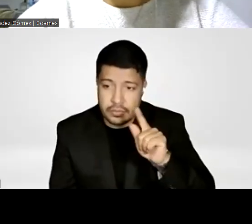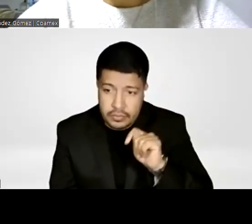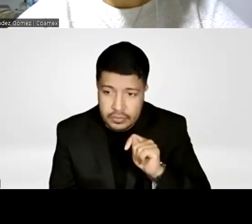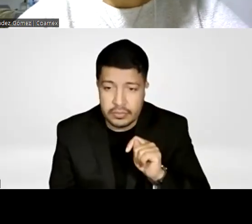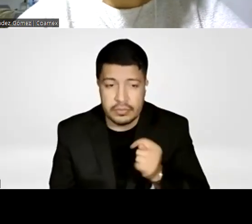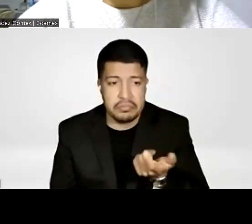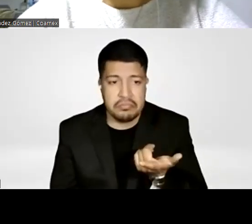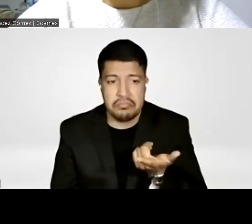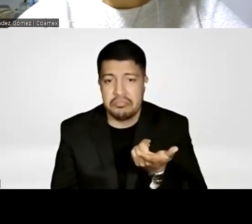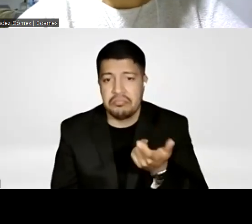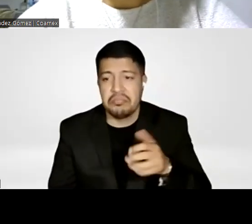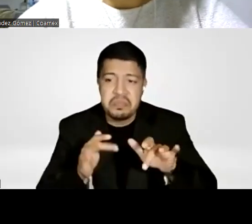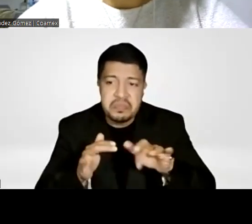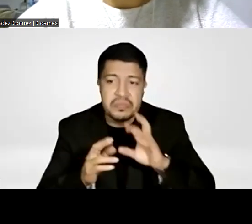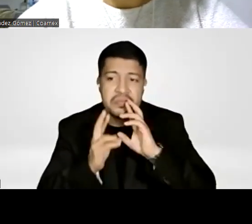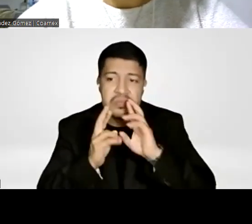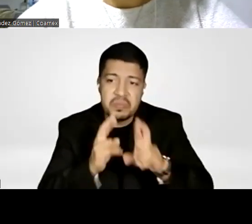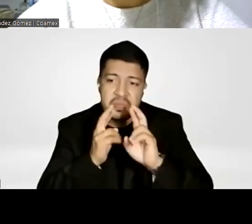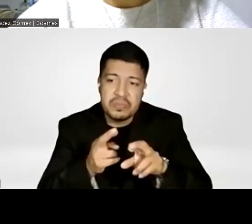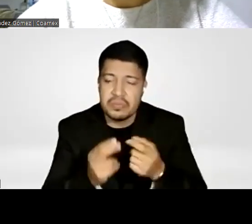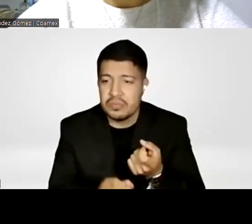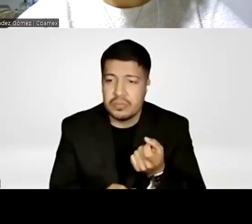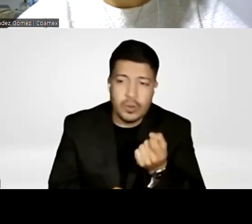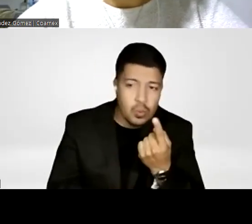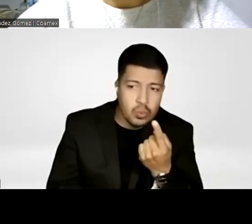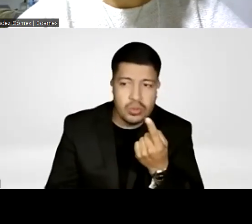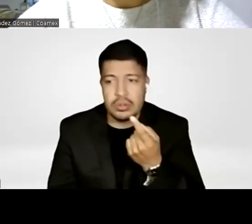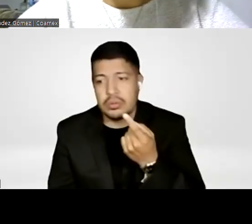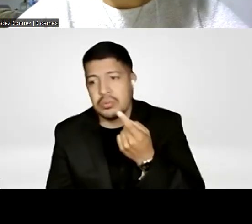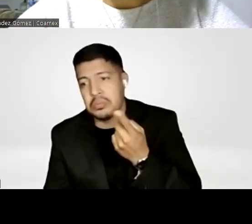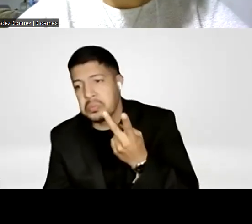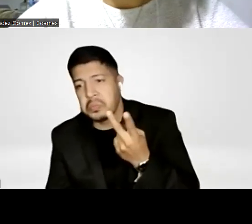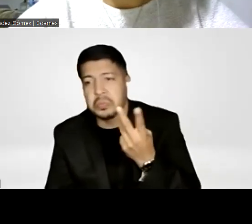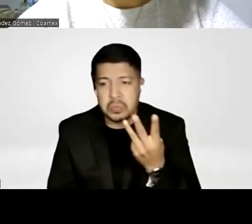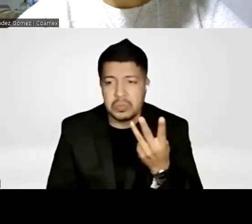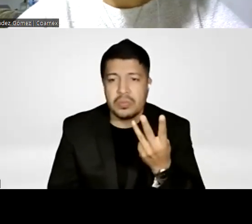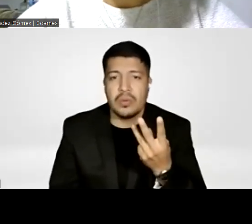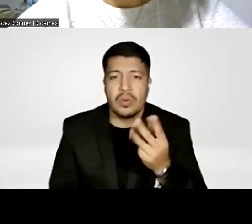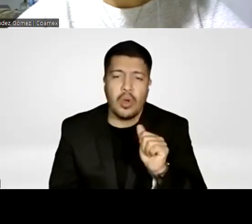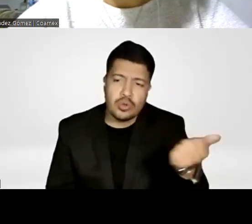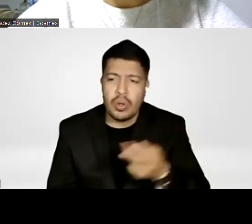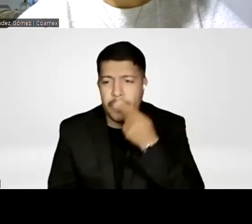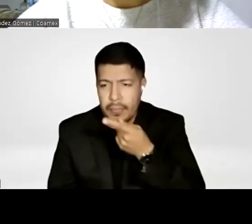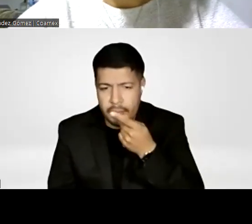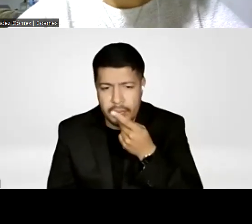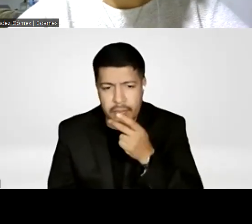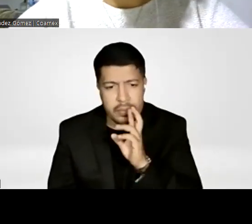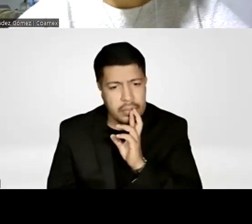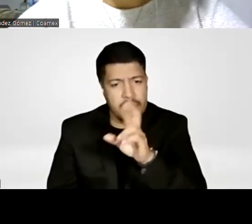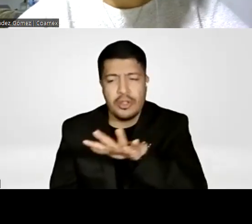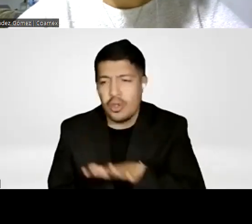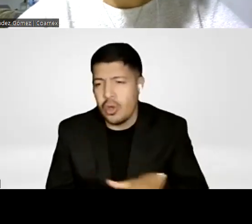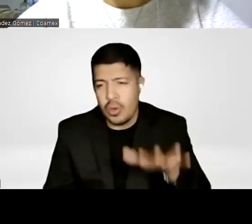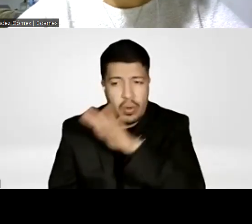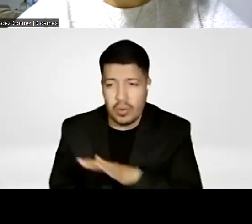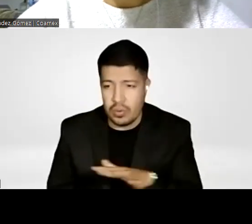algunas mientras otro contesta verbalmente, les agradecemos para poder responder a las máximas, pero sí ya tenemos